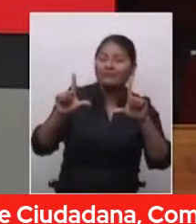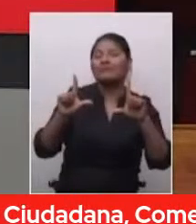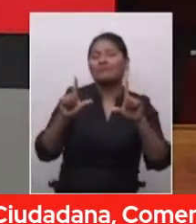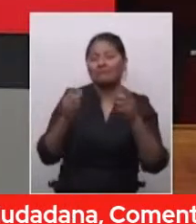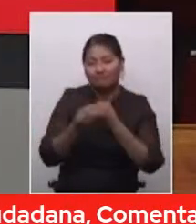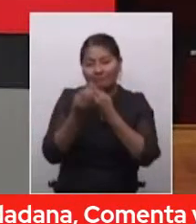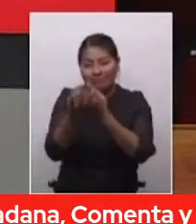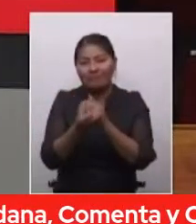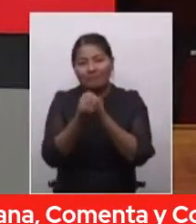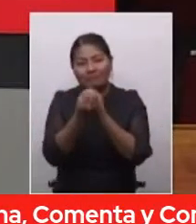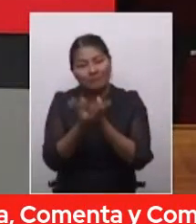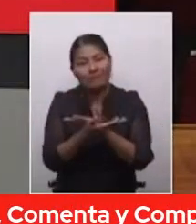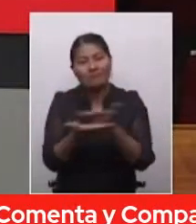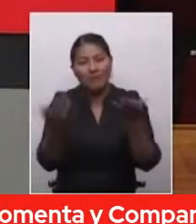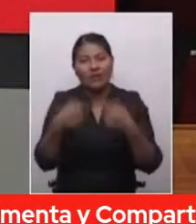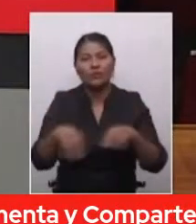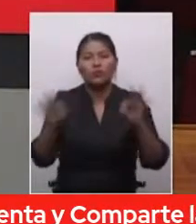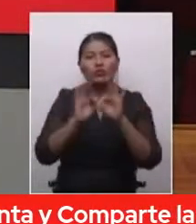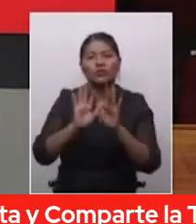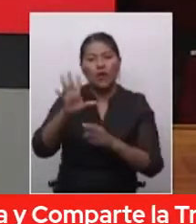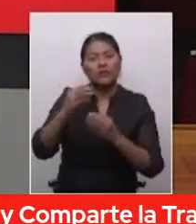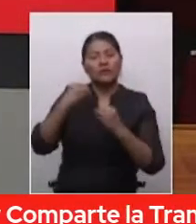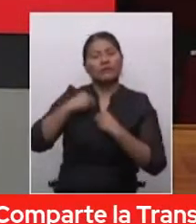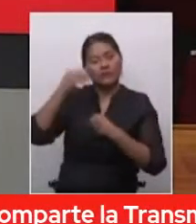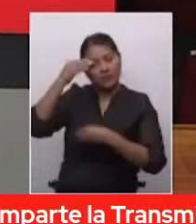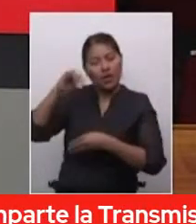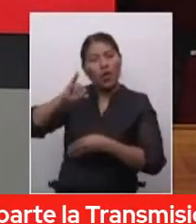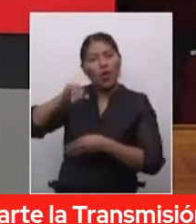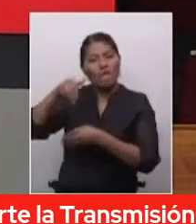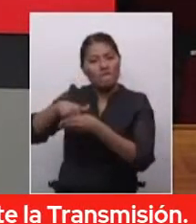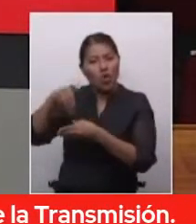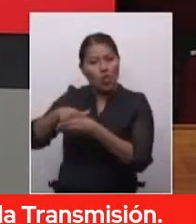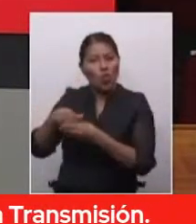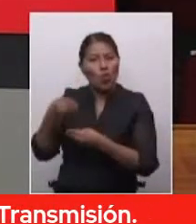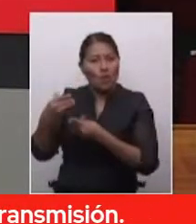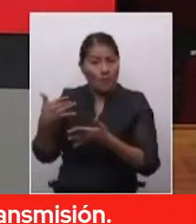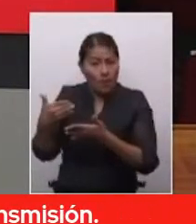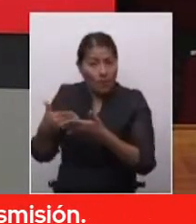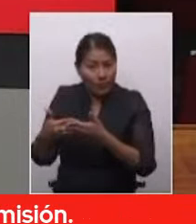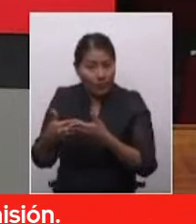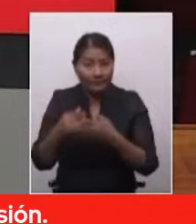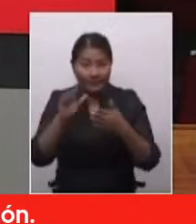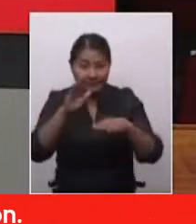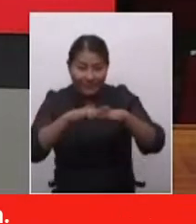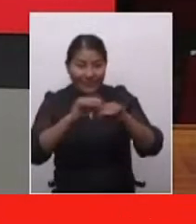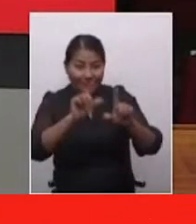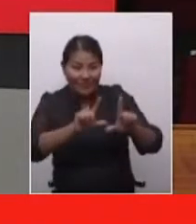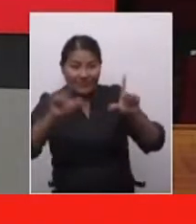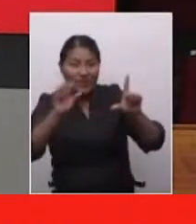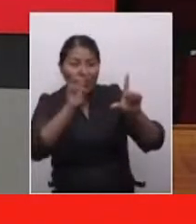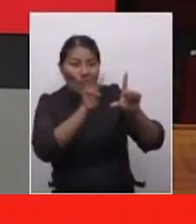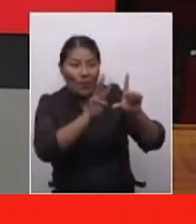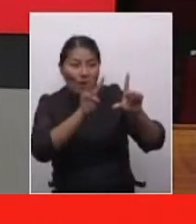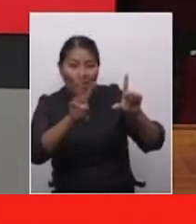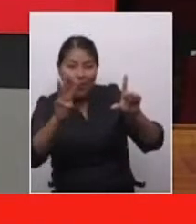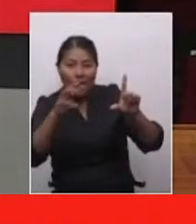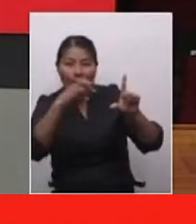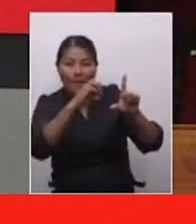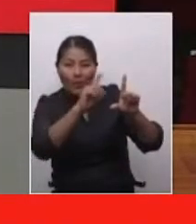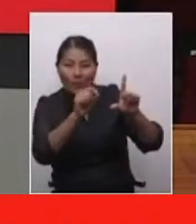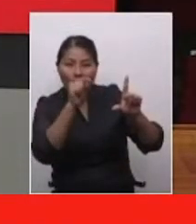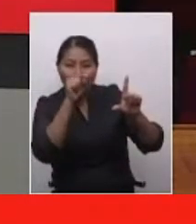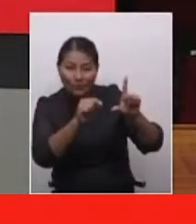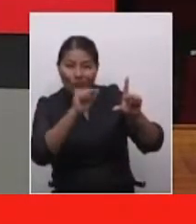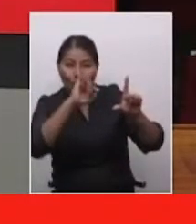información, por supuesto, para emitir un voto informado. Y recordarles que pueden revisar en el portal web Voto Informado,